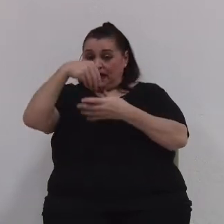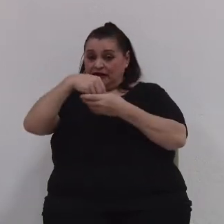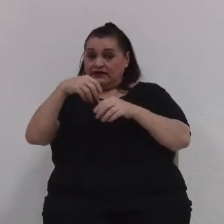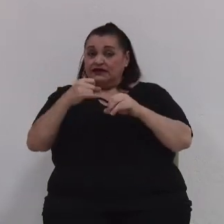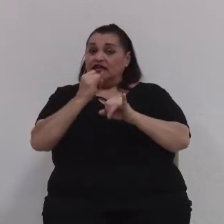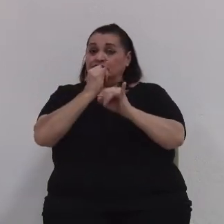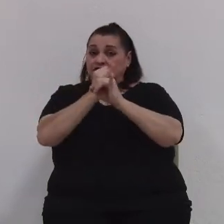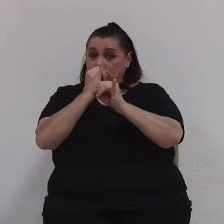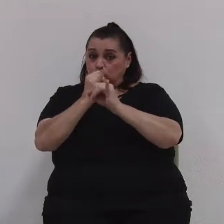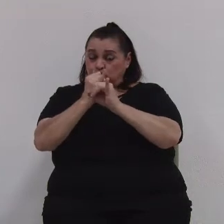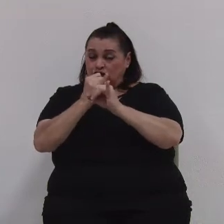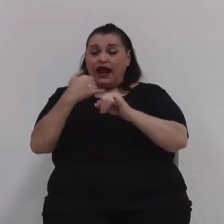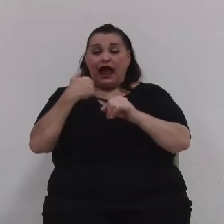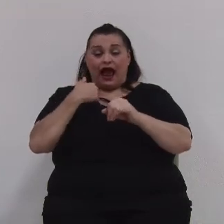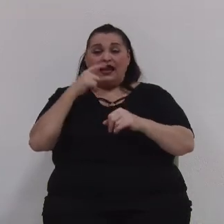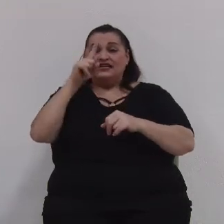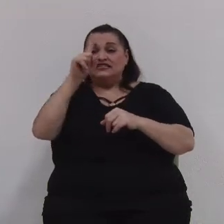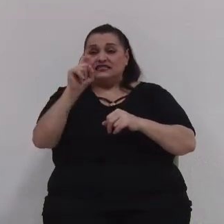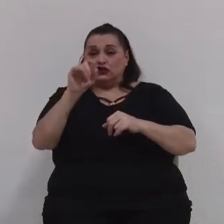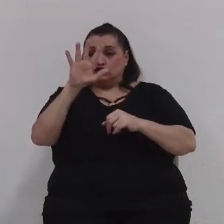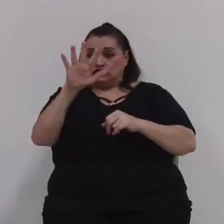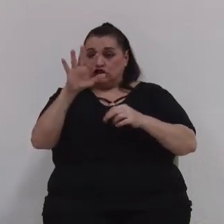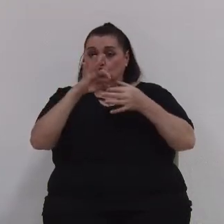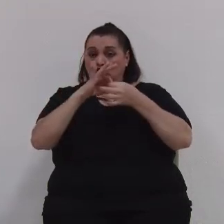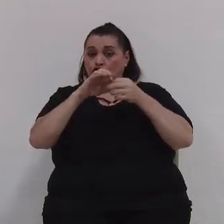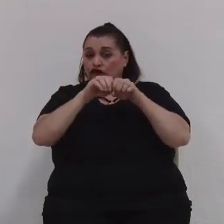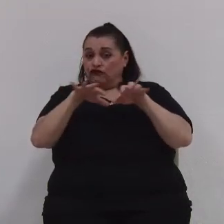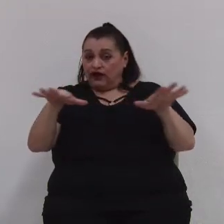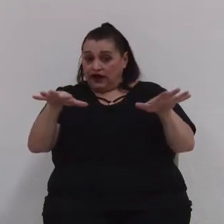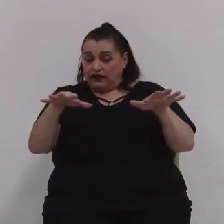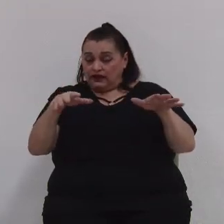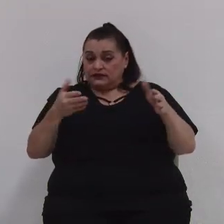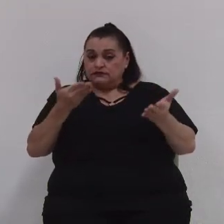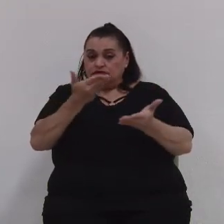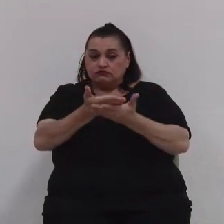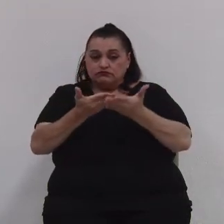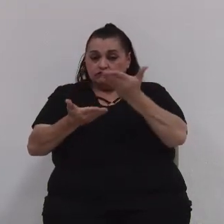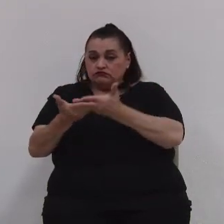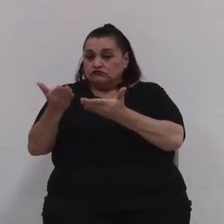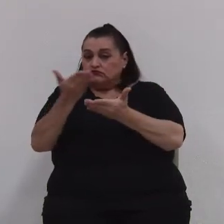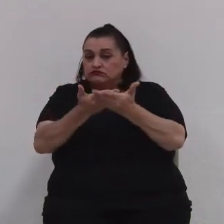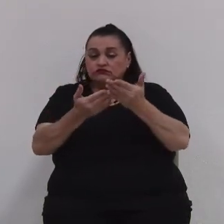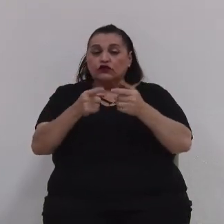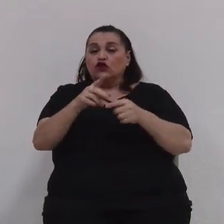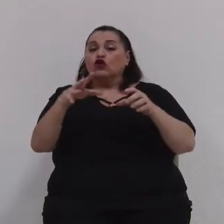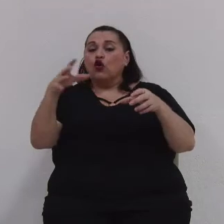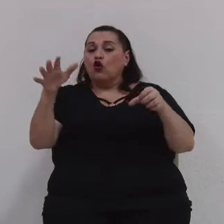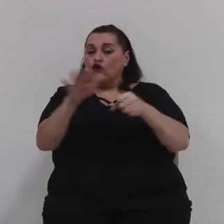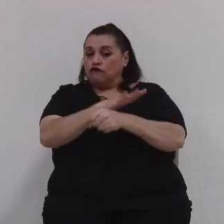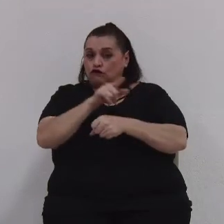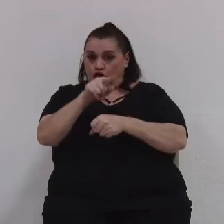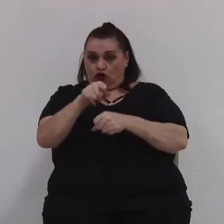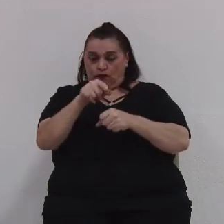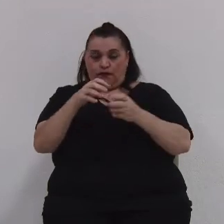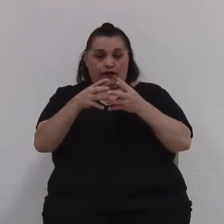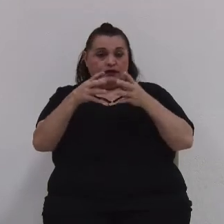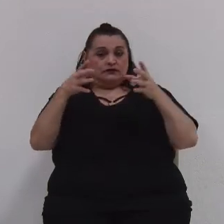Hay 105 redes que alimentan, digamos, o que conforman este